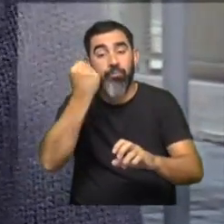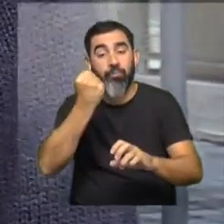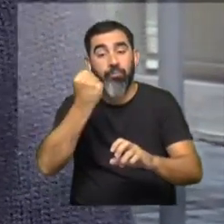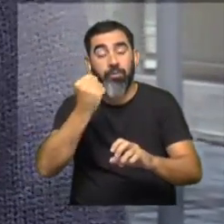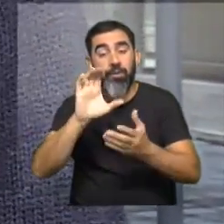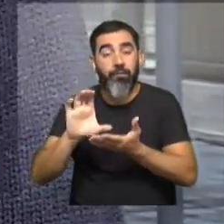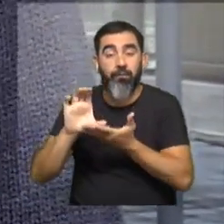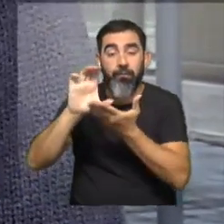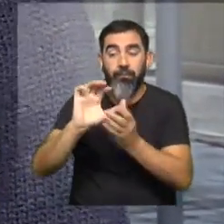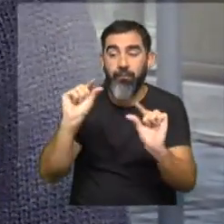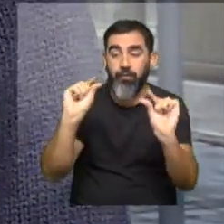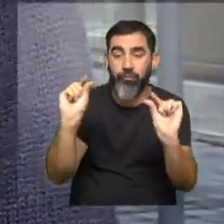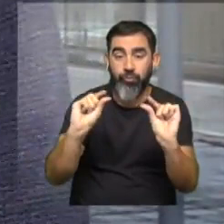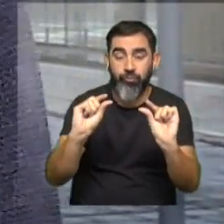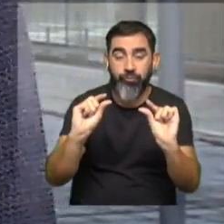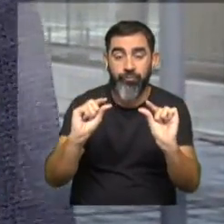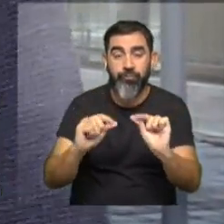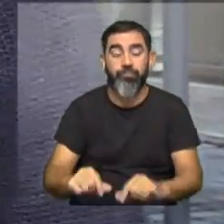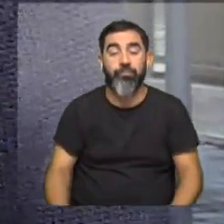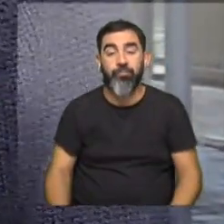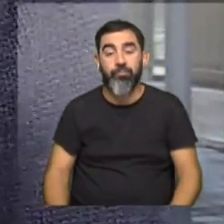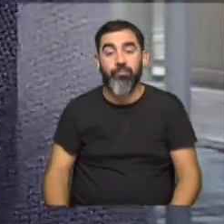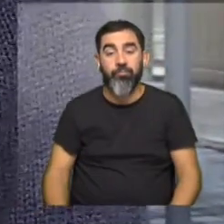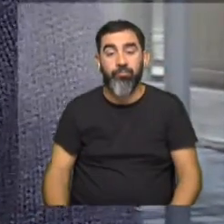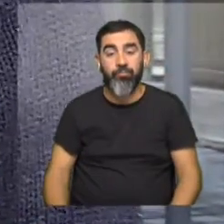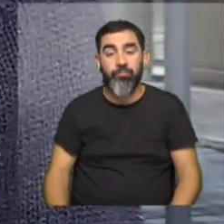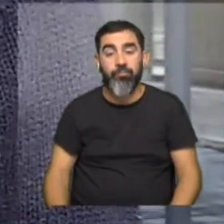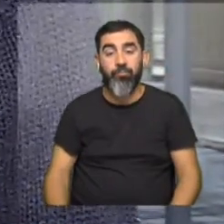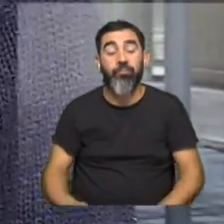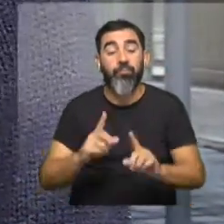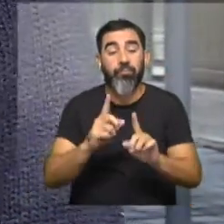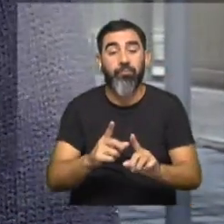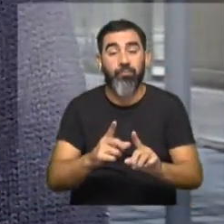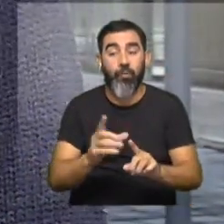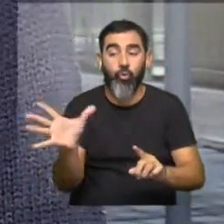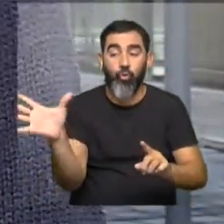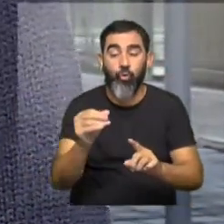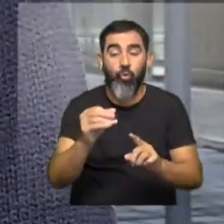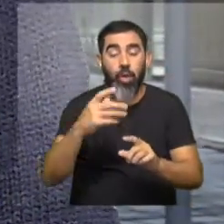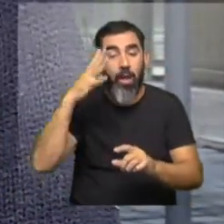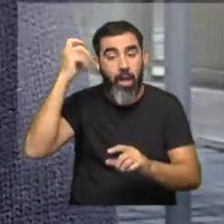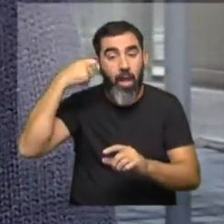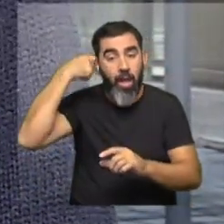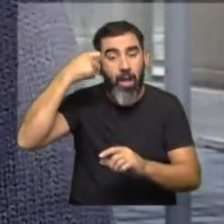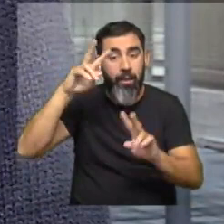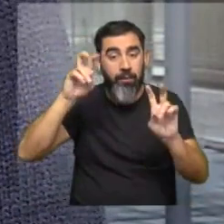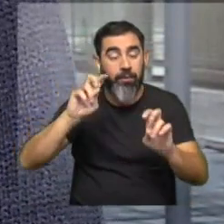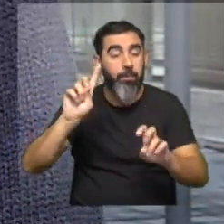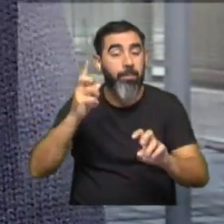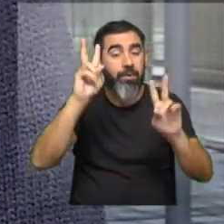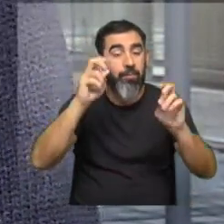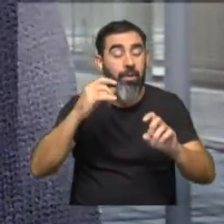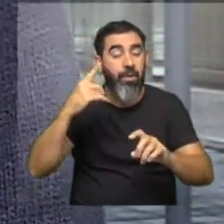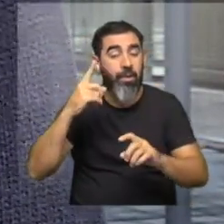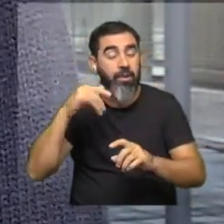las inversiones y los gastos, y que además en todas las líneas de Antel, las principales,